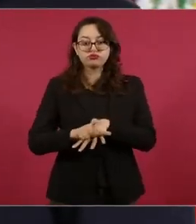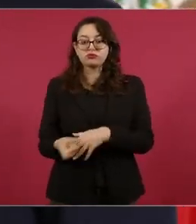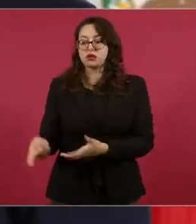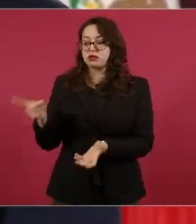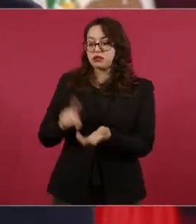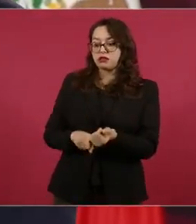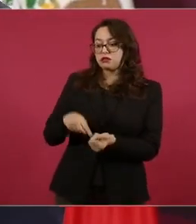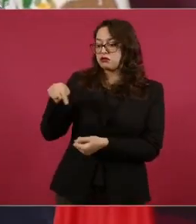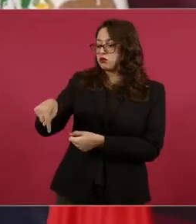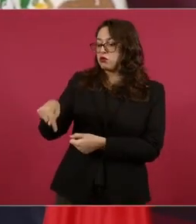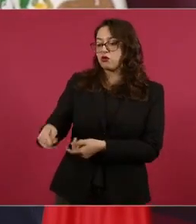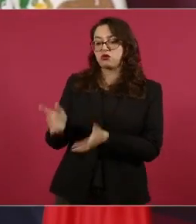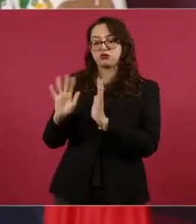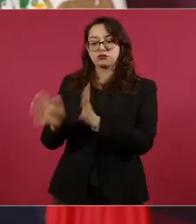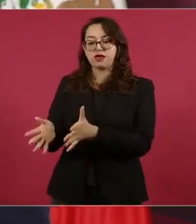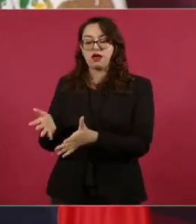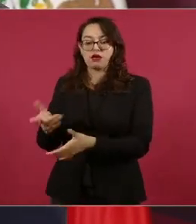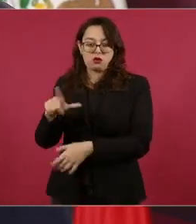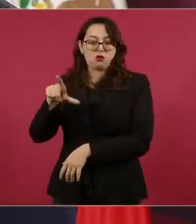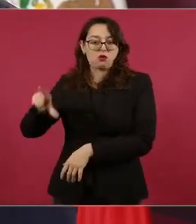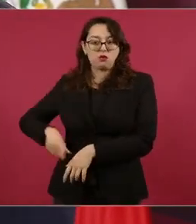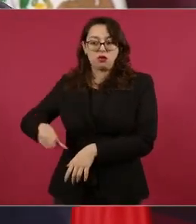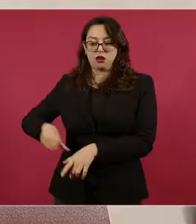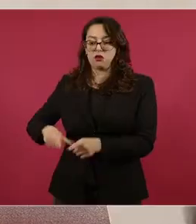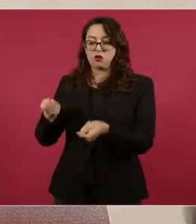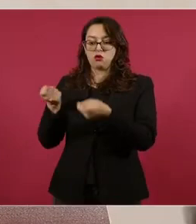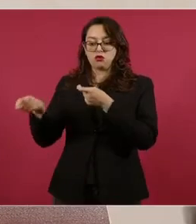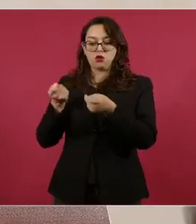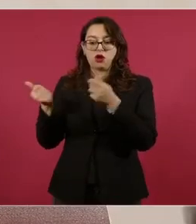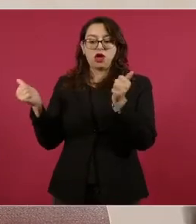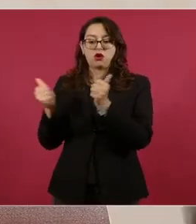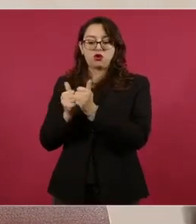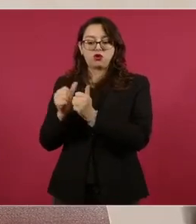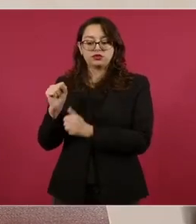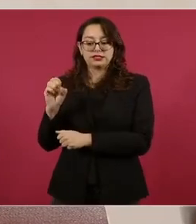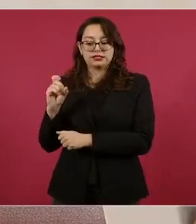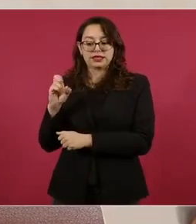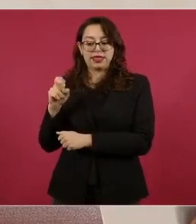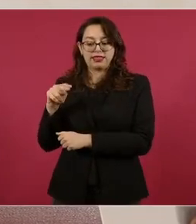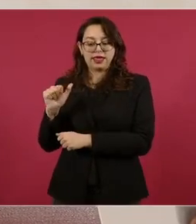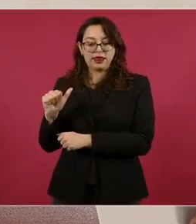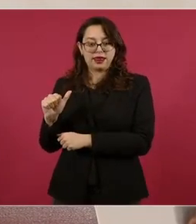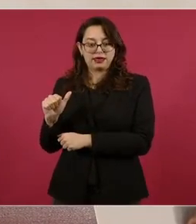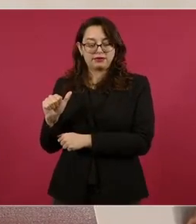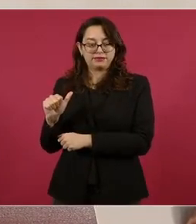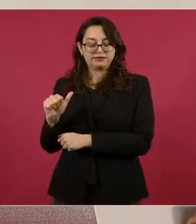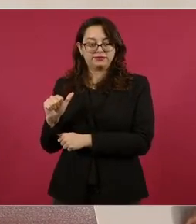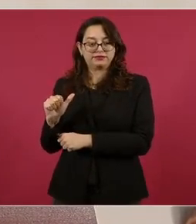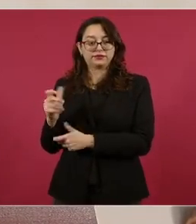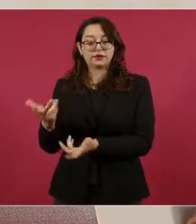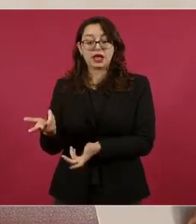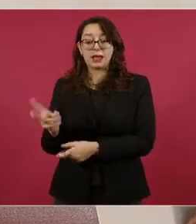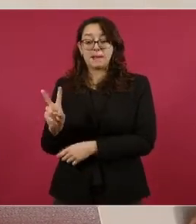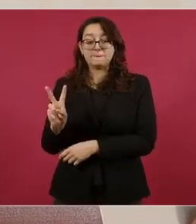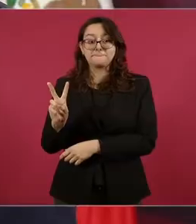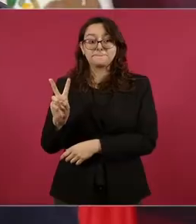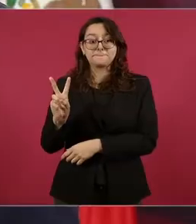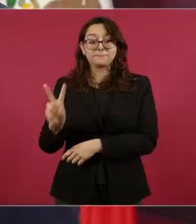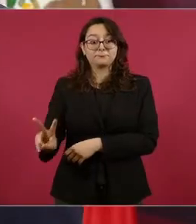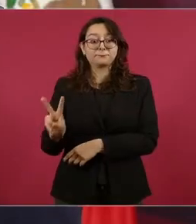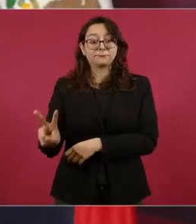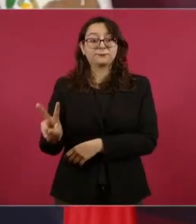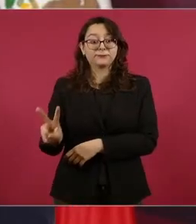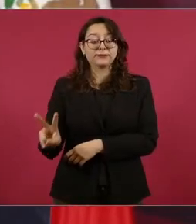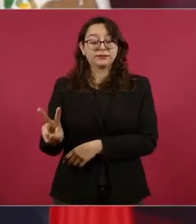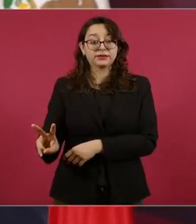través de la secretaría de la defensa y el viernes iniciamos ya la operación de